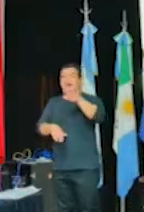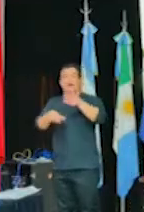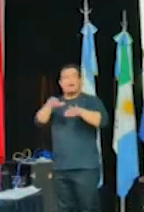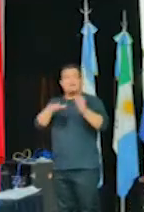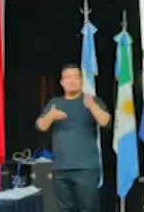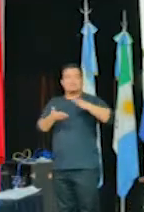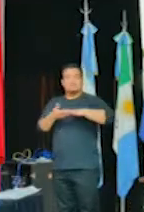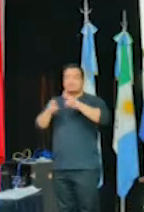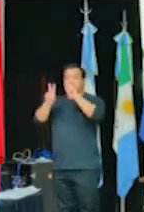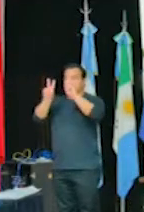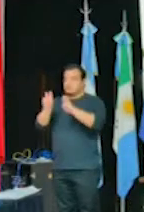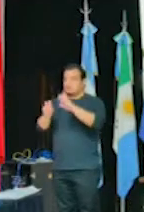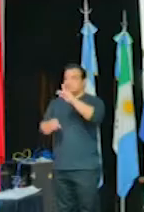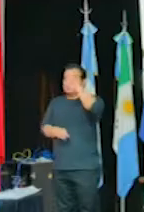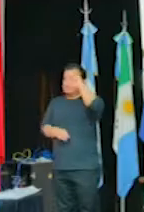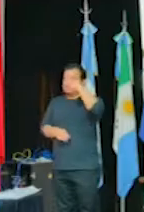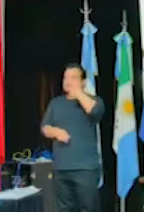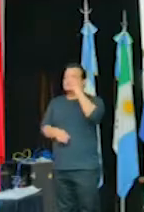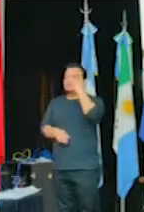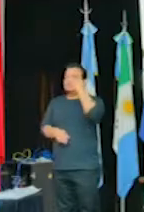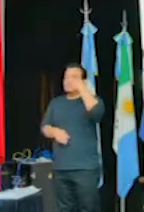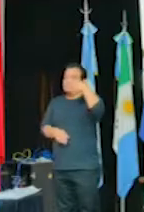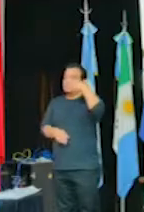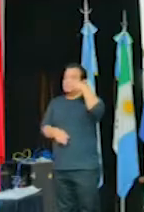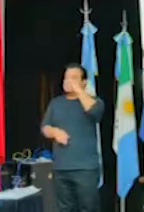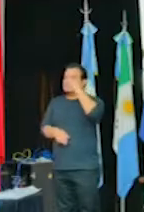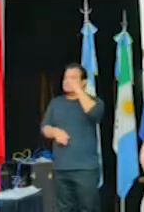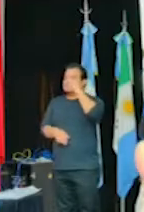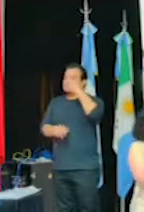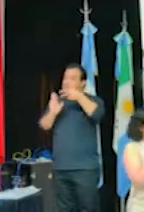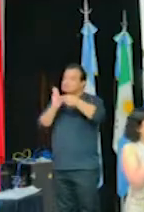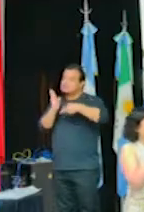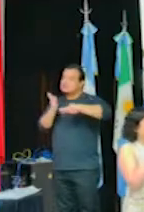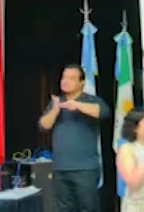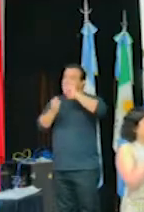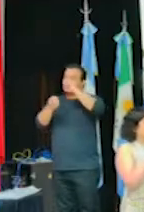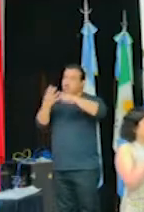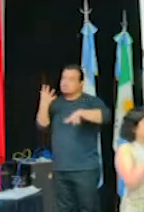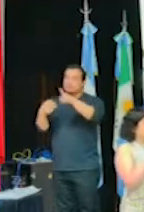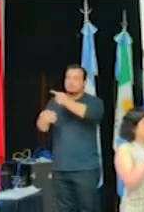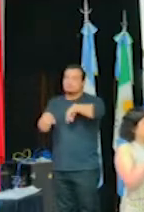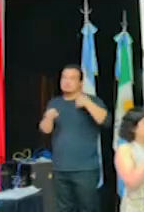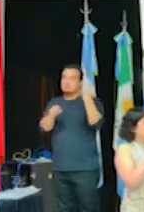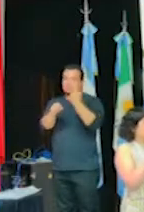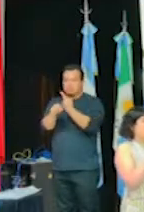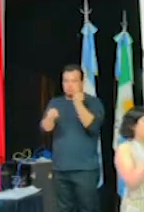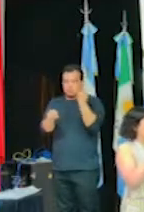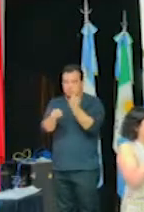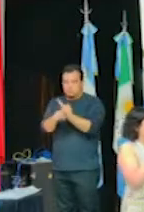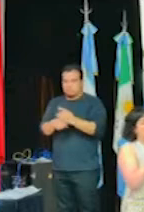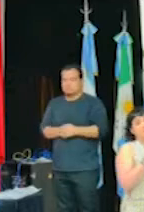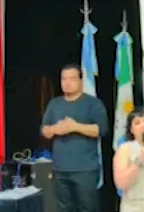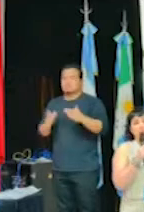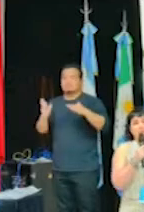que nosotros no sabemos hacer. Entonces, ¿de qué se trata? Deshumanizar o